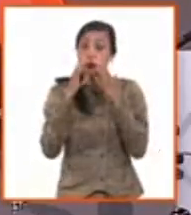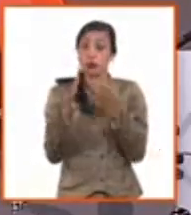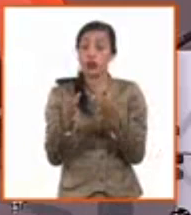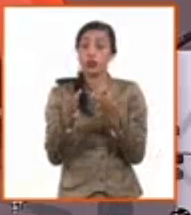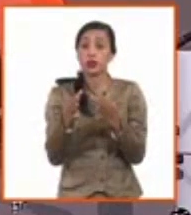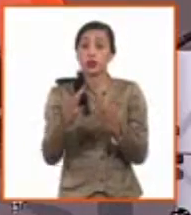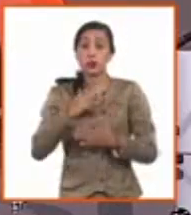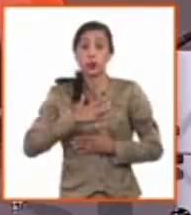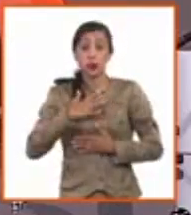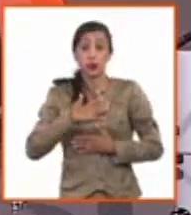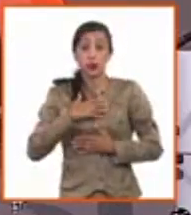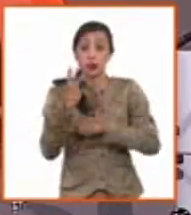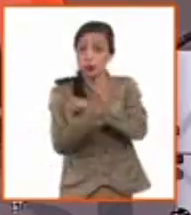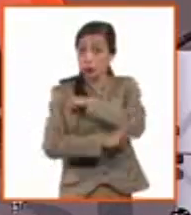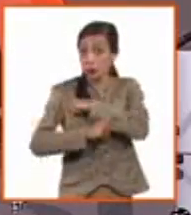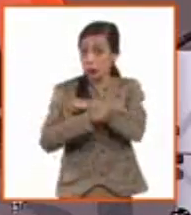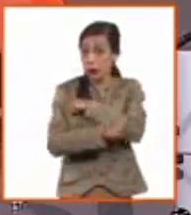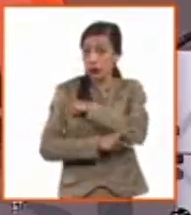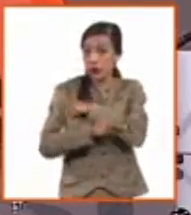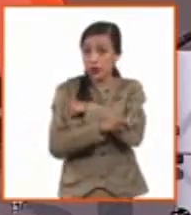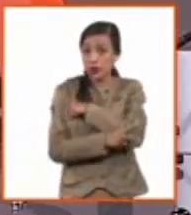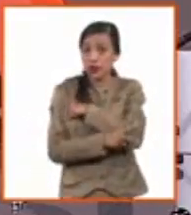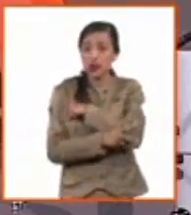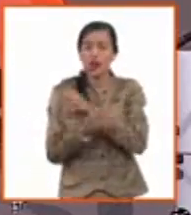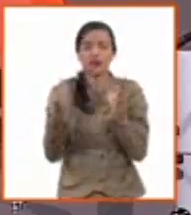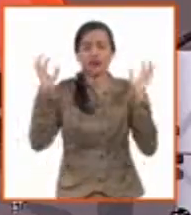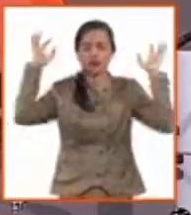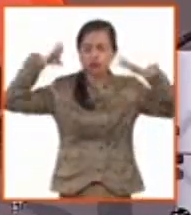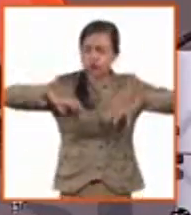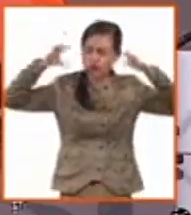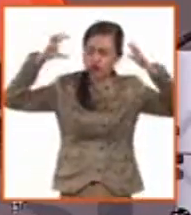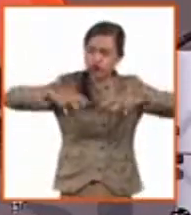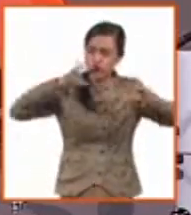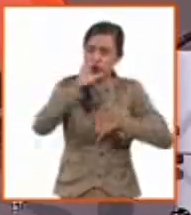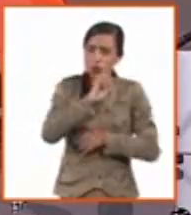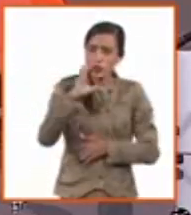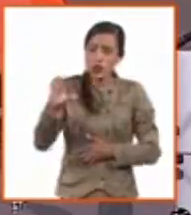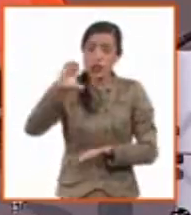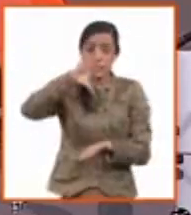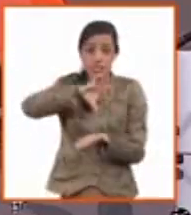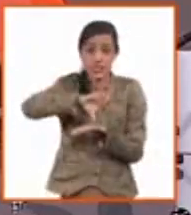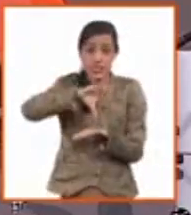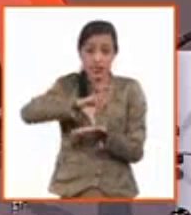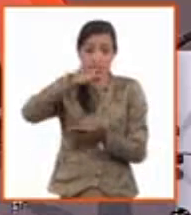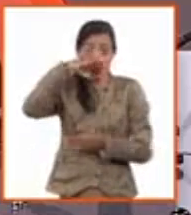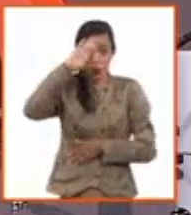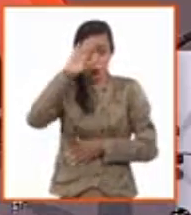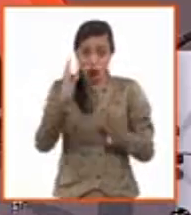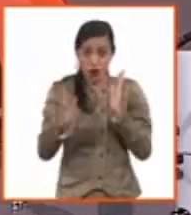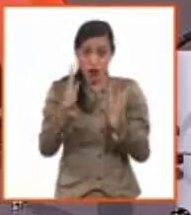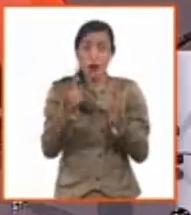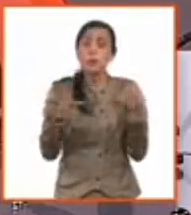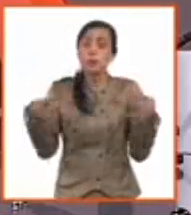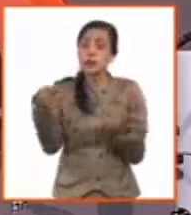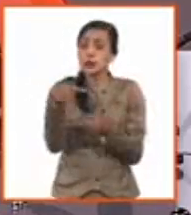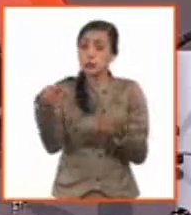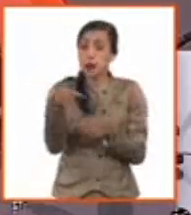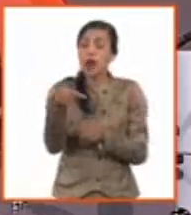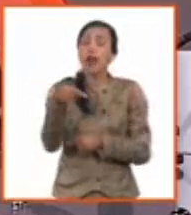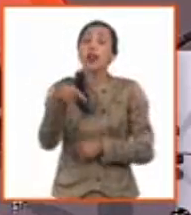interés para nuestro país posibilidad de intensas lluvias en el occidente y el centro de cuba